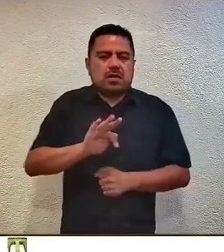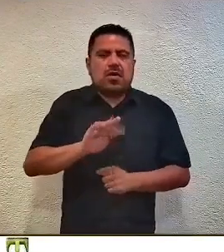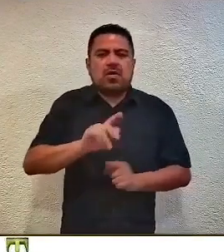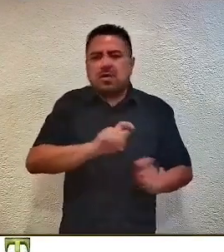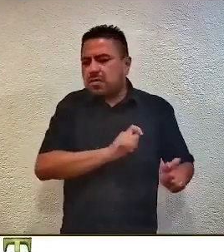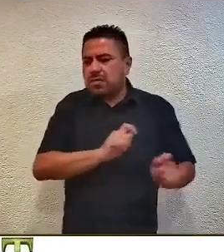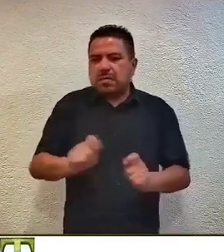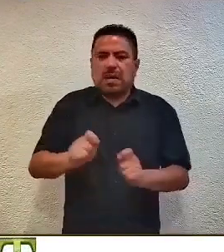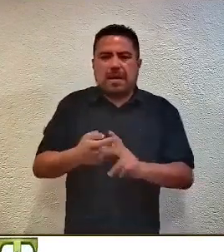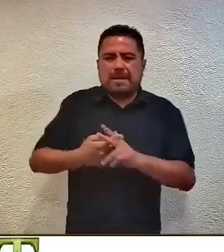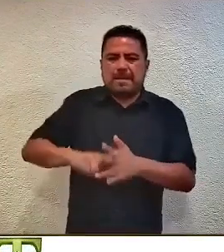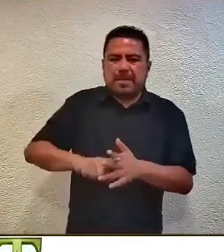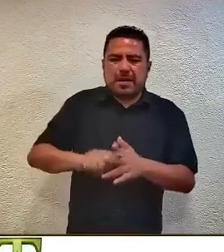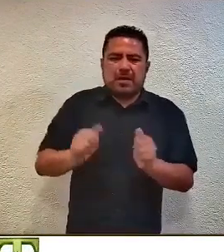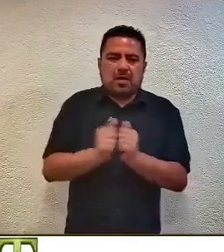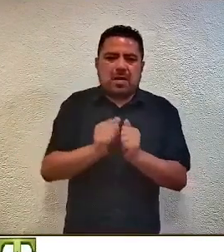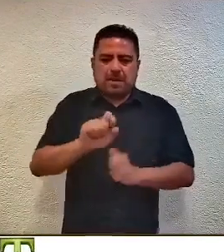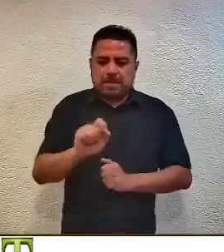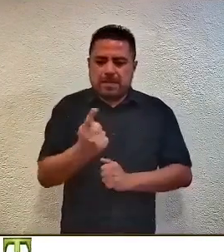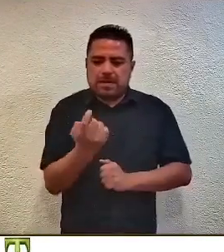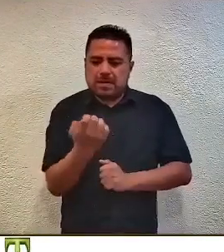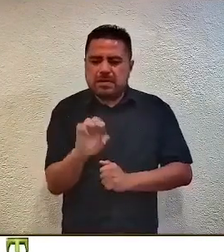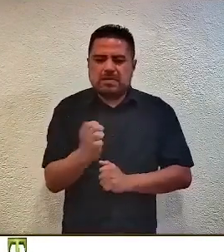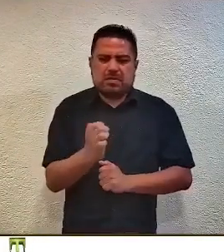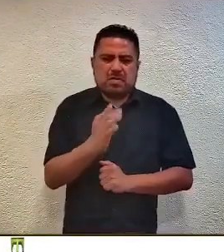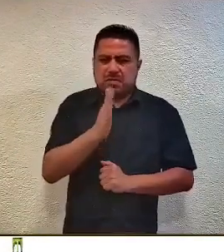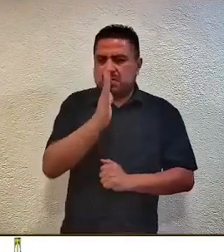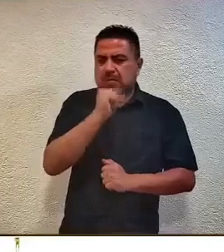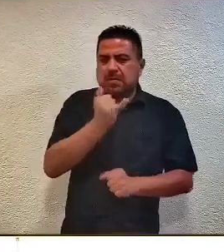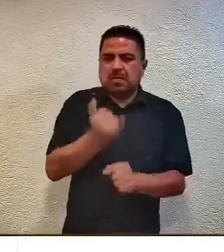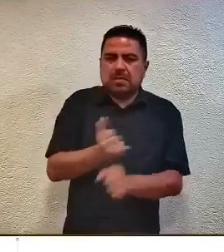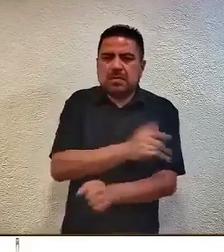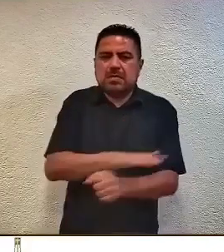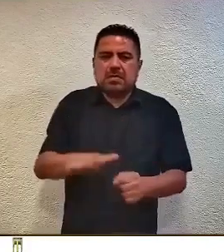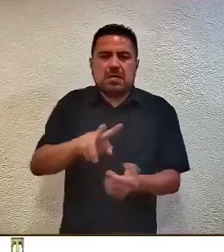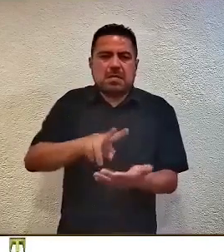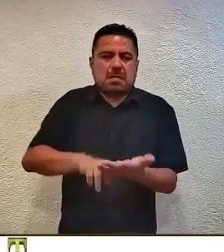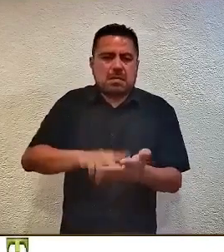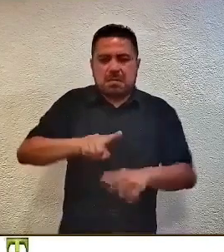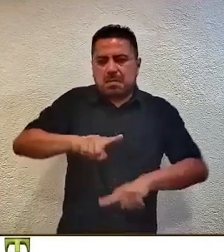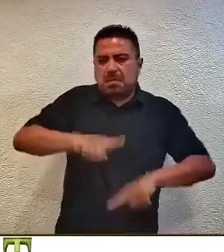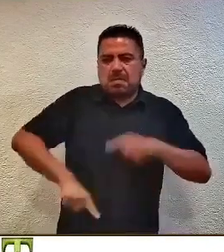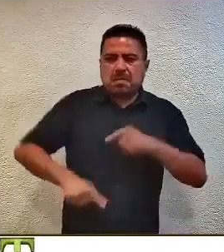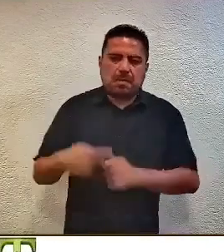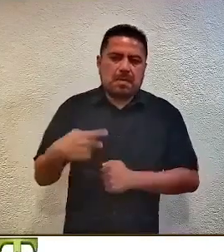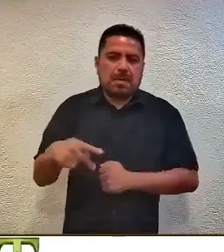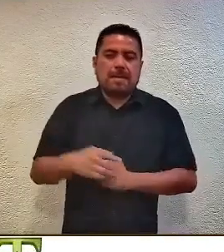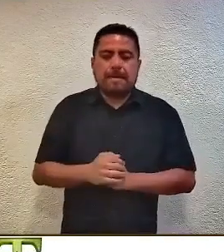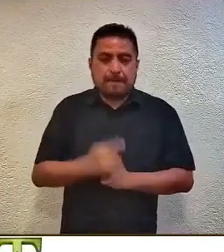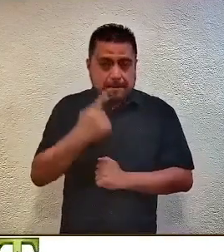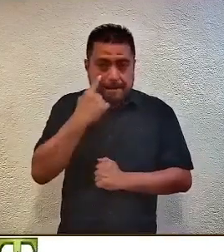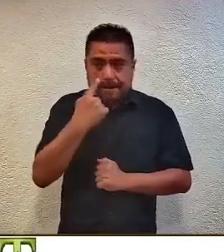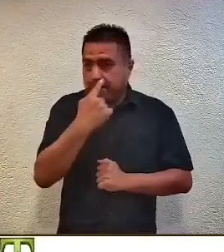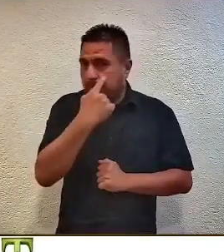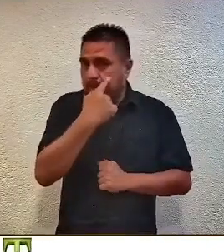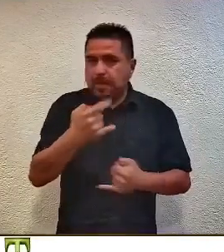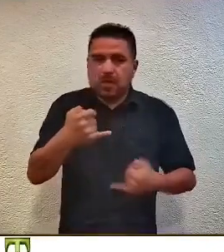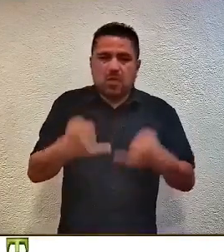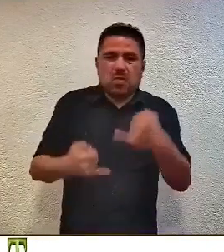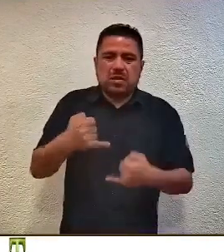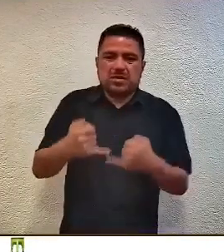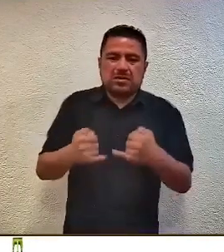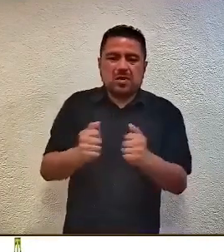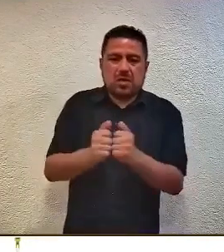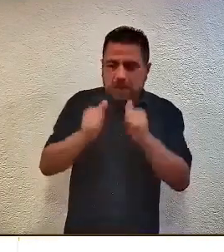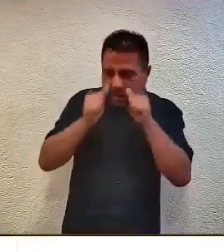este principio en la elección del 21 de enero, por lo que sus efectos resultan inválidos. Apreciando los elementos de juicio, atendiendo las